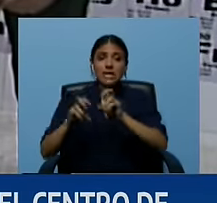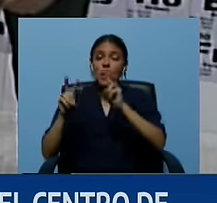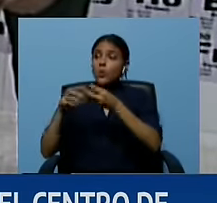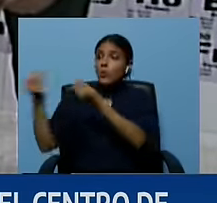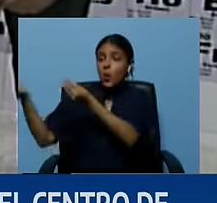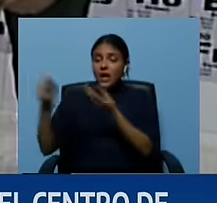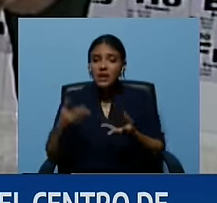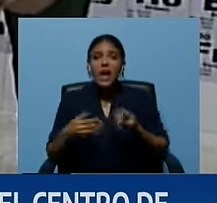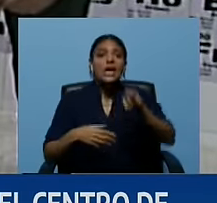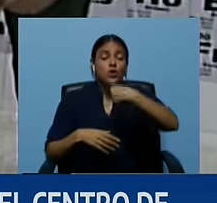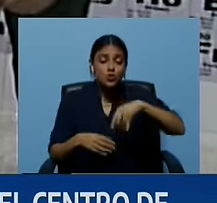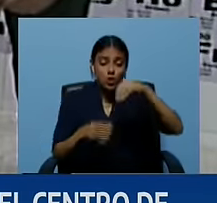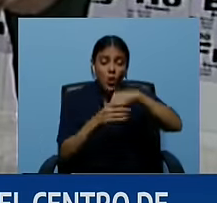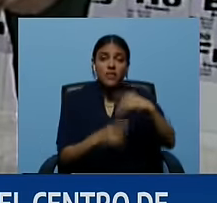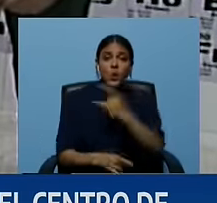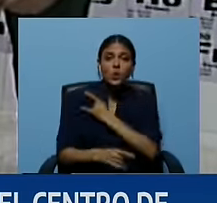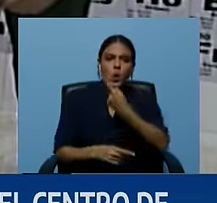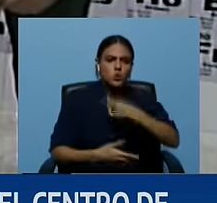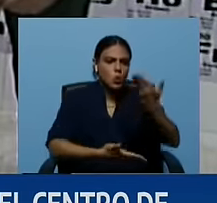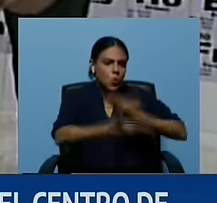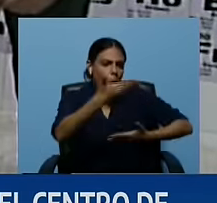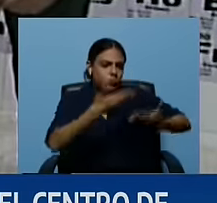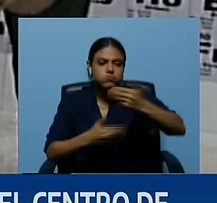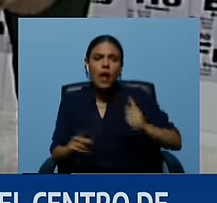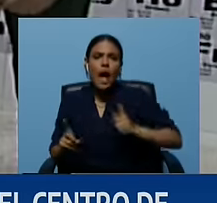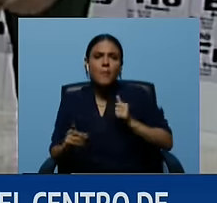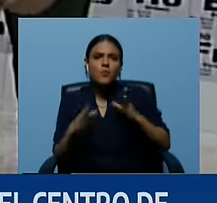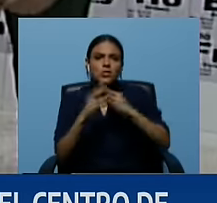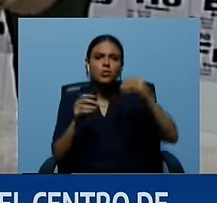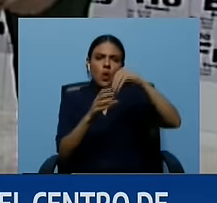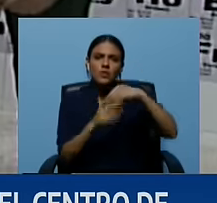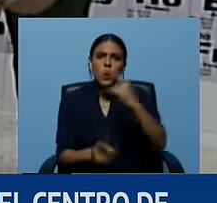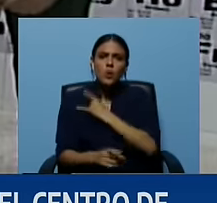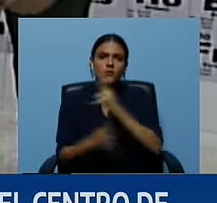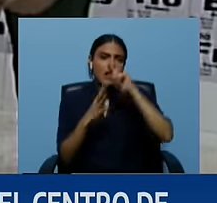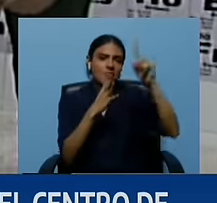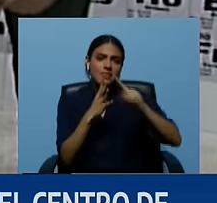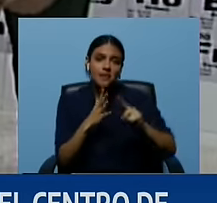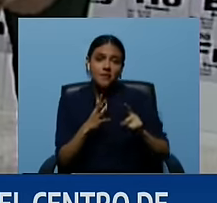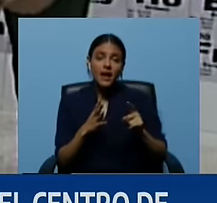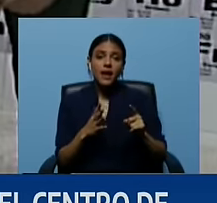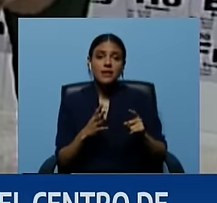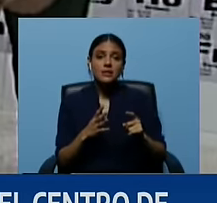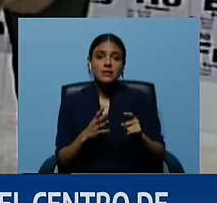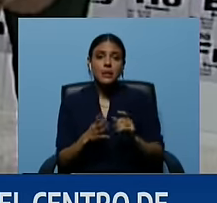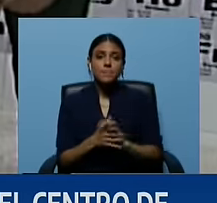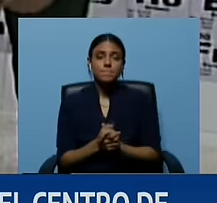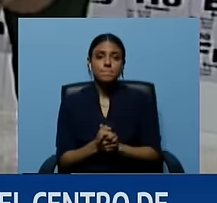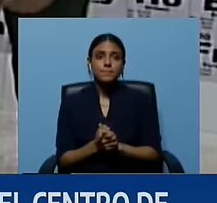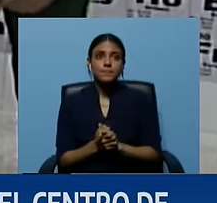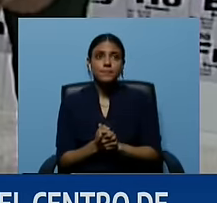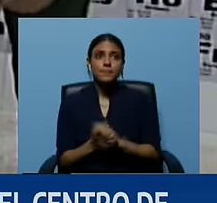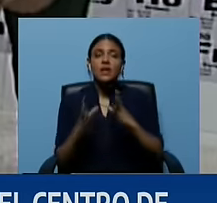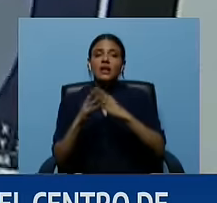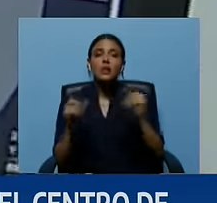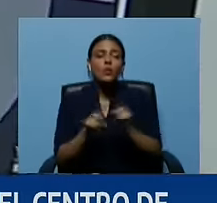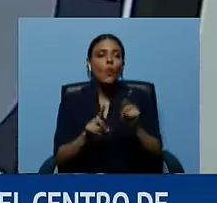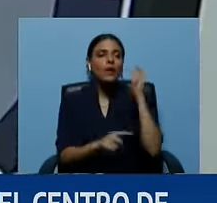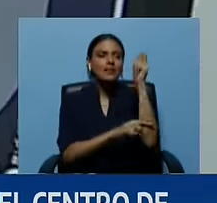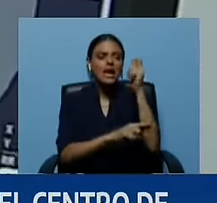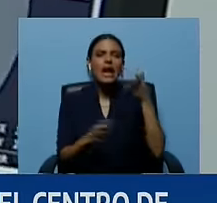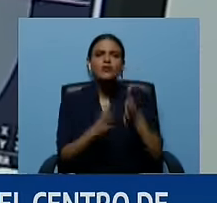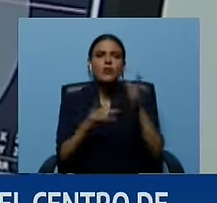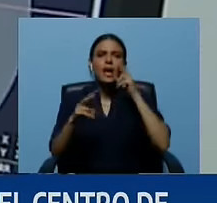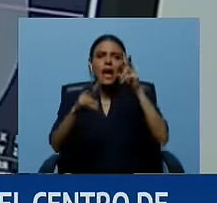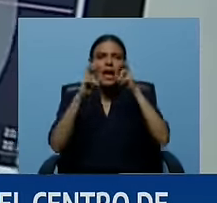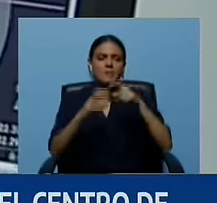pueden compartirse para su aprovechamiento en grado máximo en las tareas de investigación que